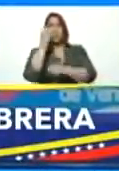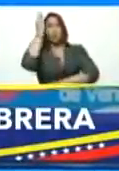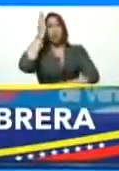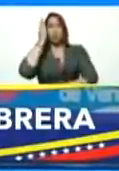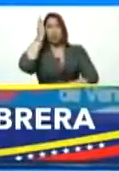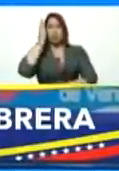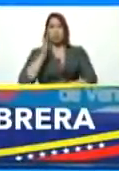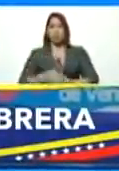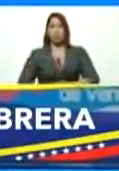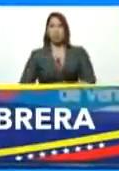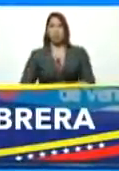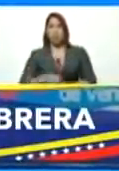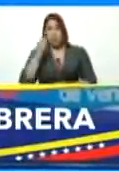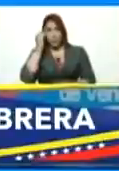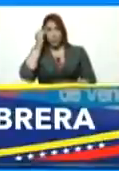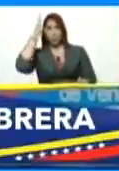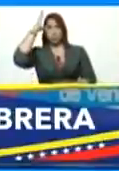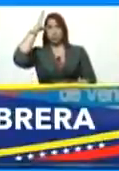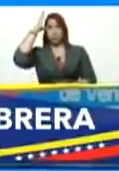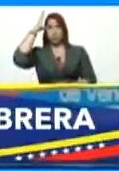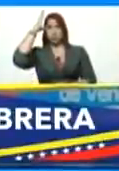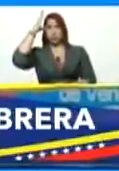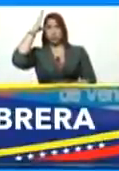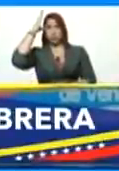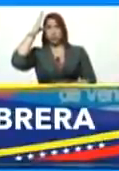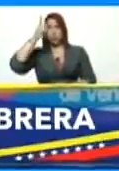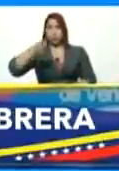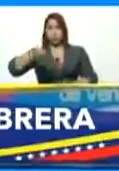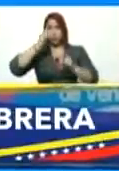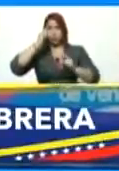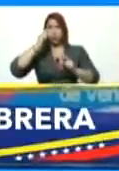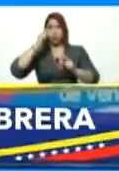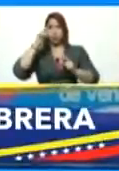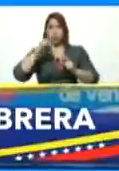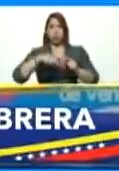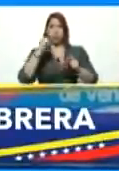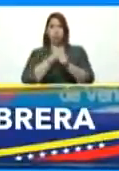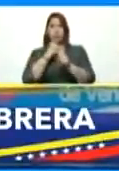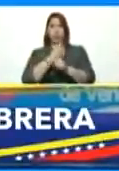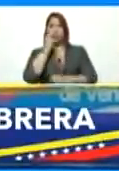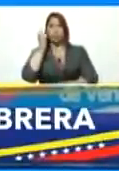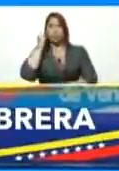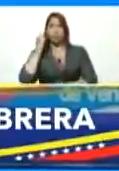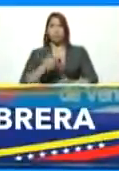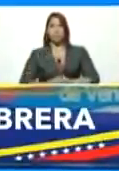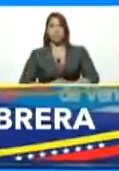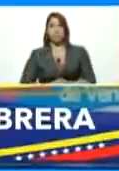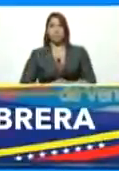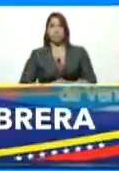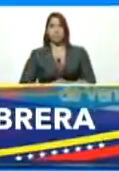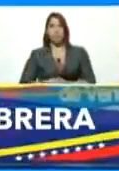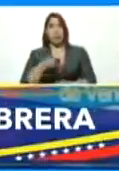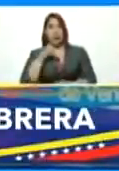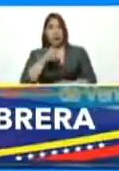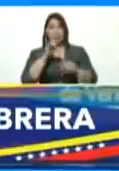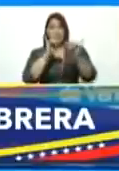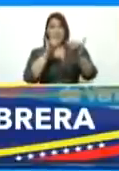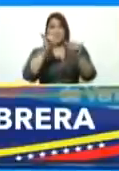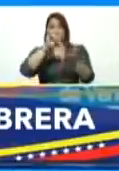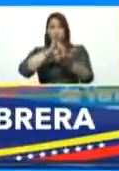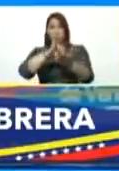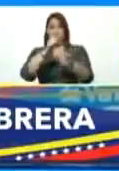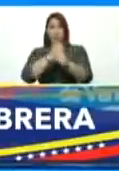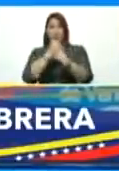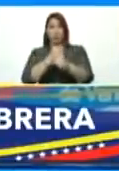y en la capacidad de entendimiento de la clase obrera hay en el centro de trabajo